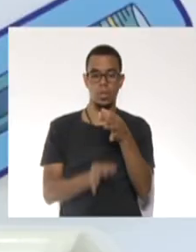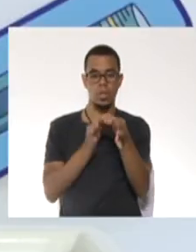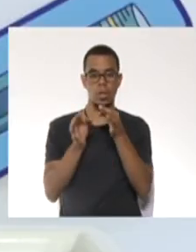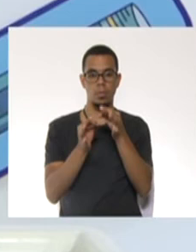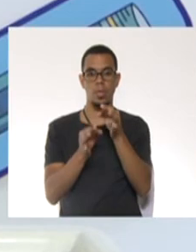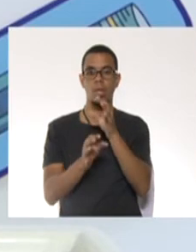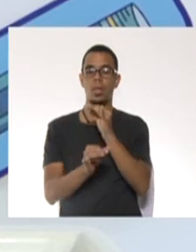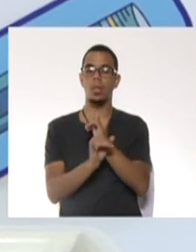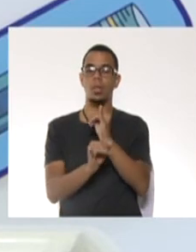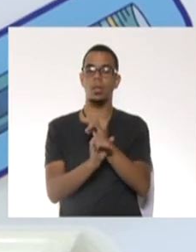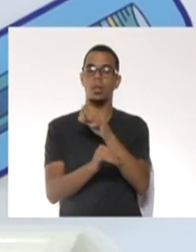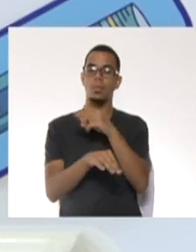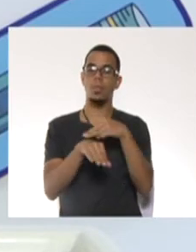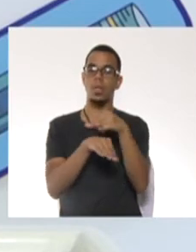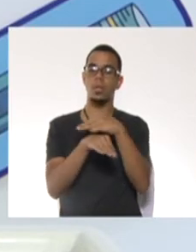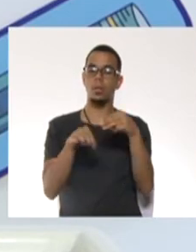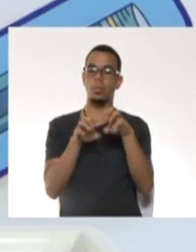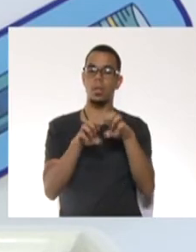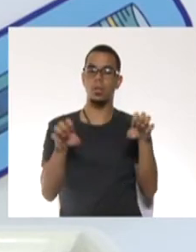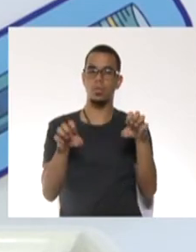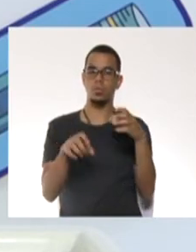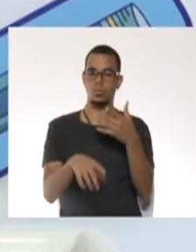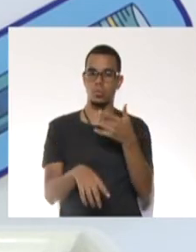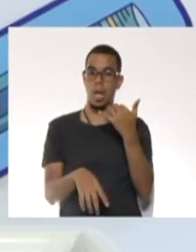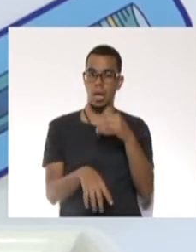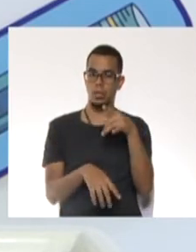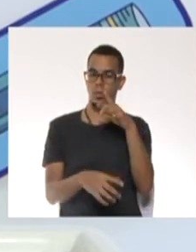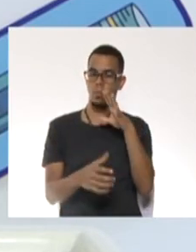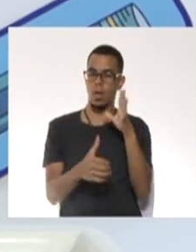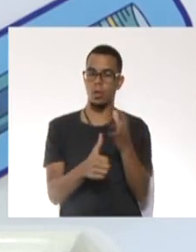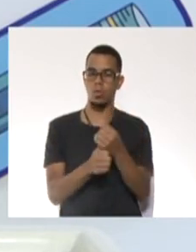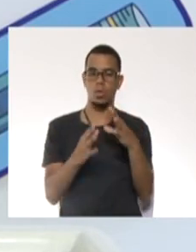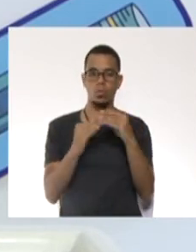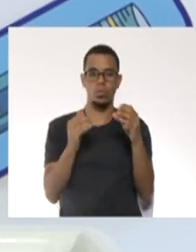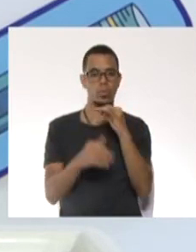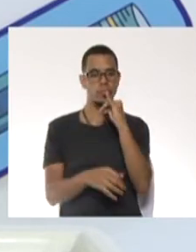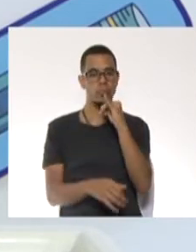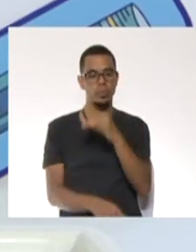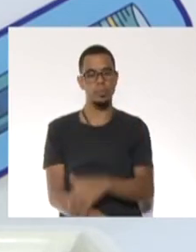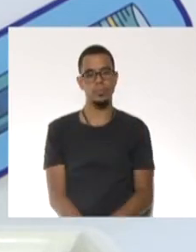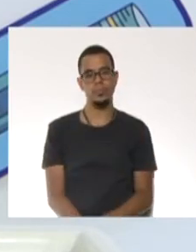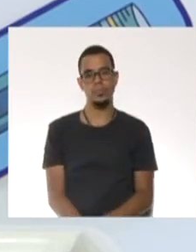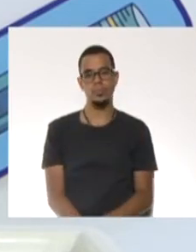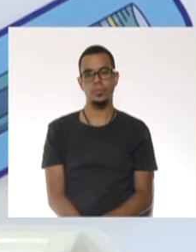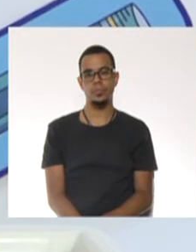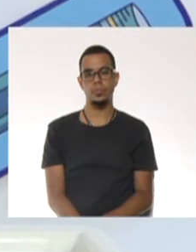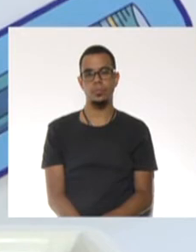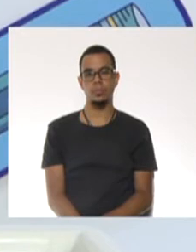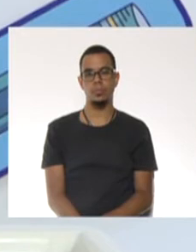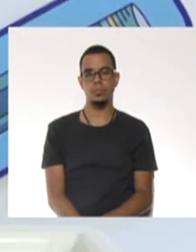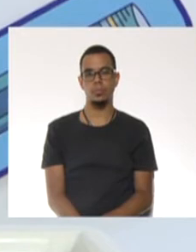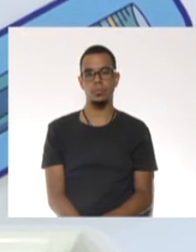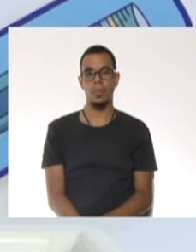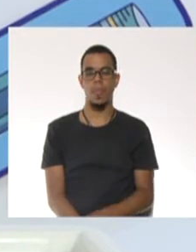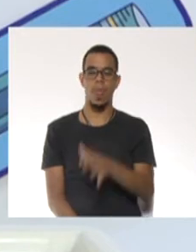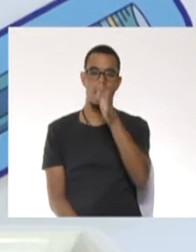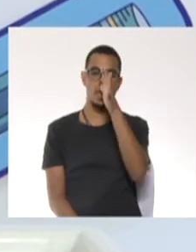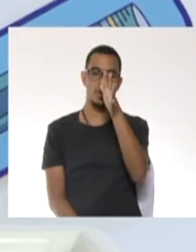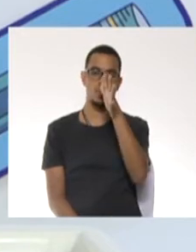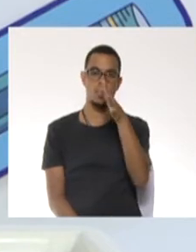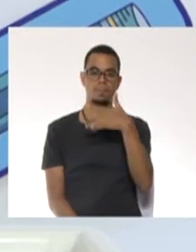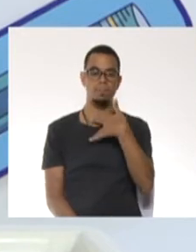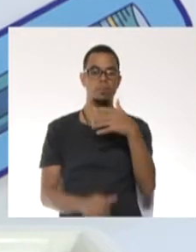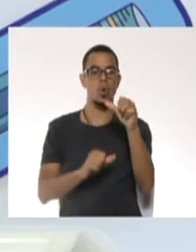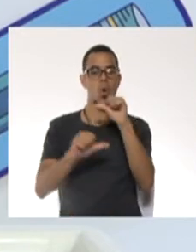en la página web del Ministerio Popular para la Educación. ¿Ok? Avanzamos entonces con nuestros estudiantes de quinto año con la